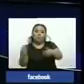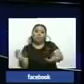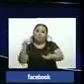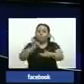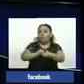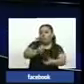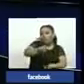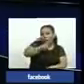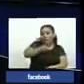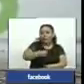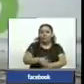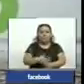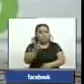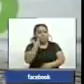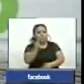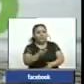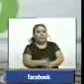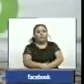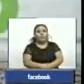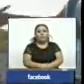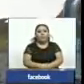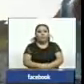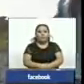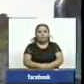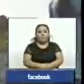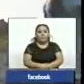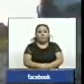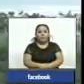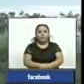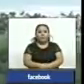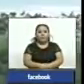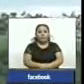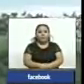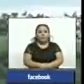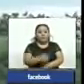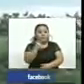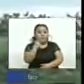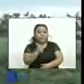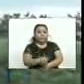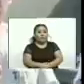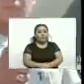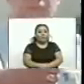comunicación. Vamos con más de la sección Hechos y Reyes.